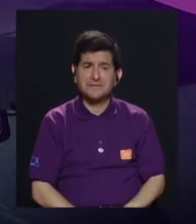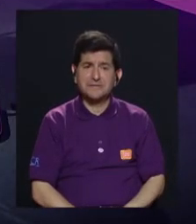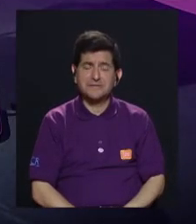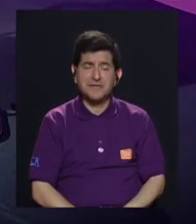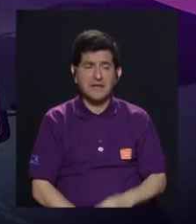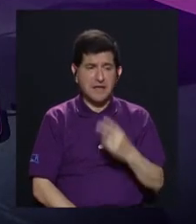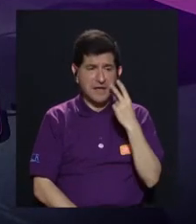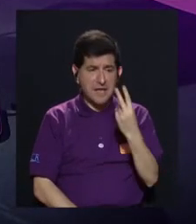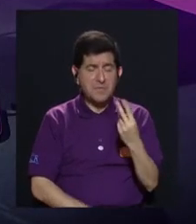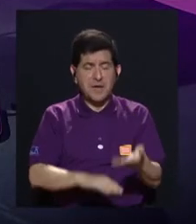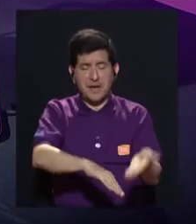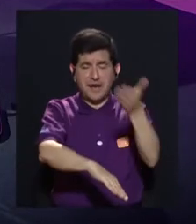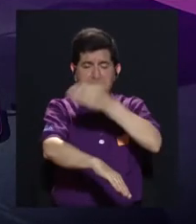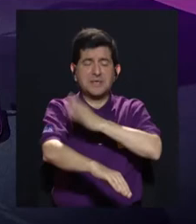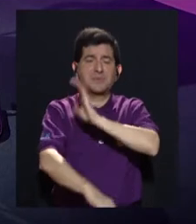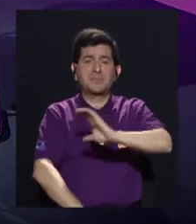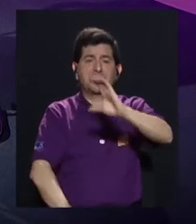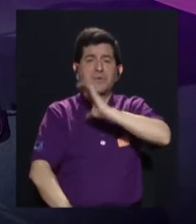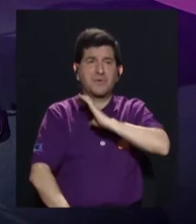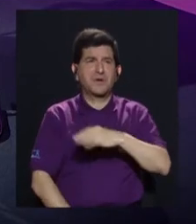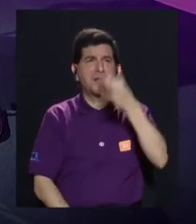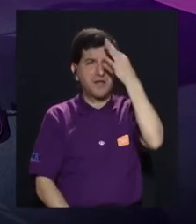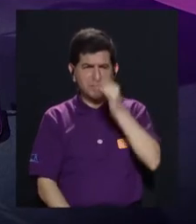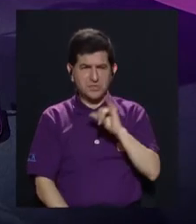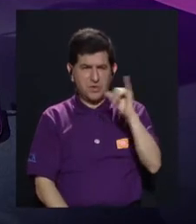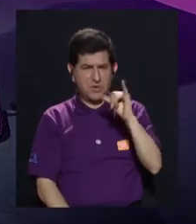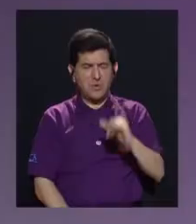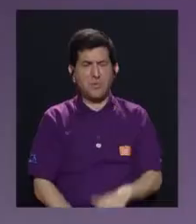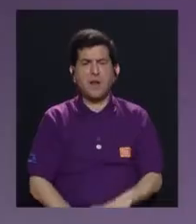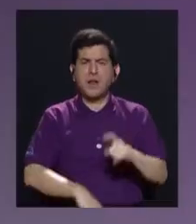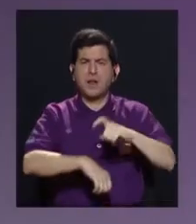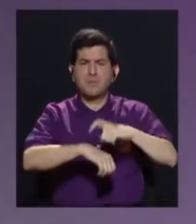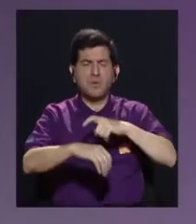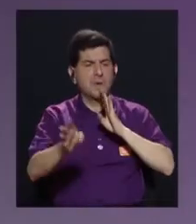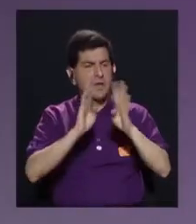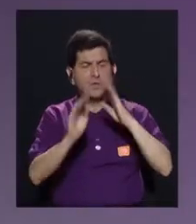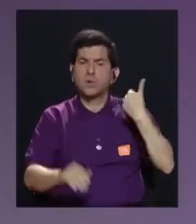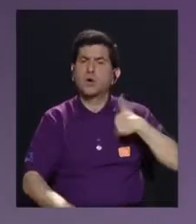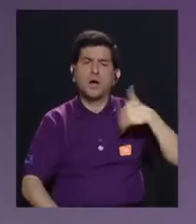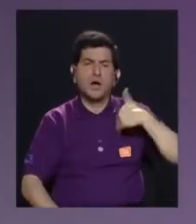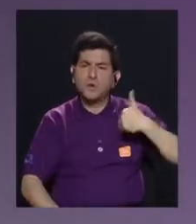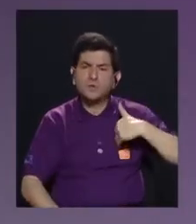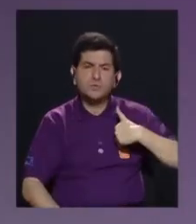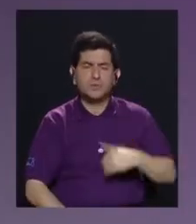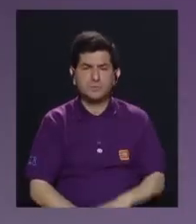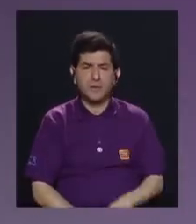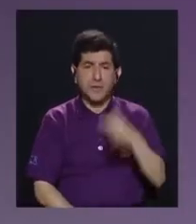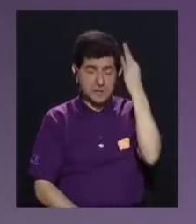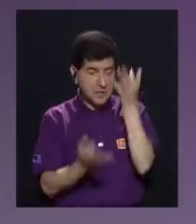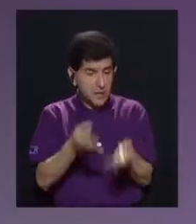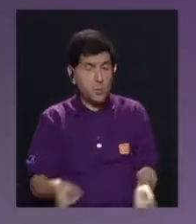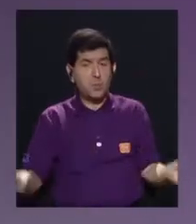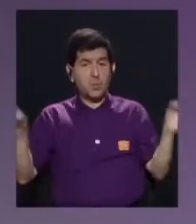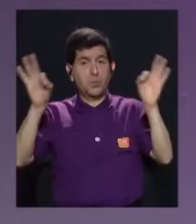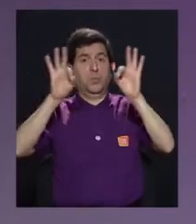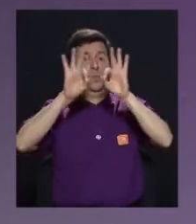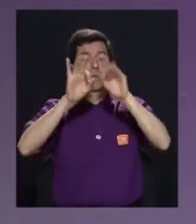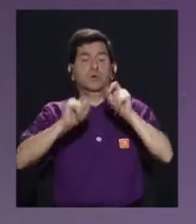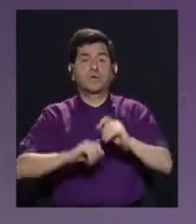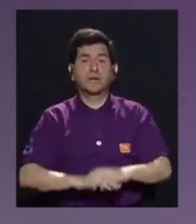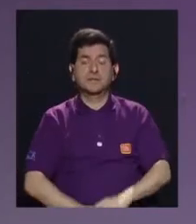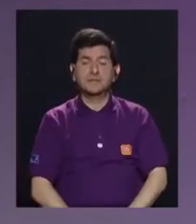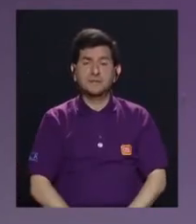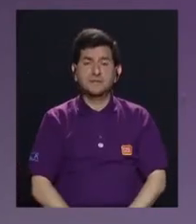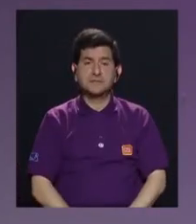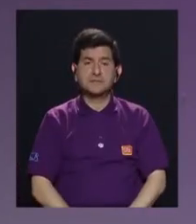vamos a dar el salto cualitativo y creo que también es una manera es un momento para hablarle a los hombres creo que es importante que esté